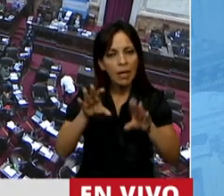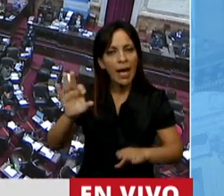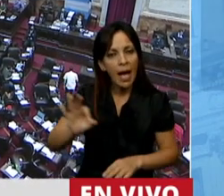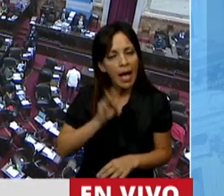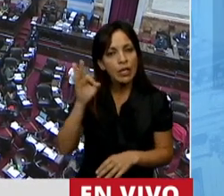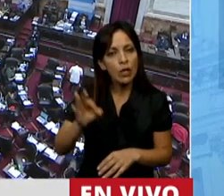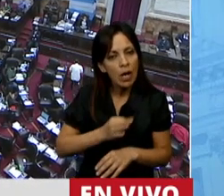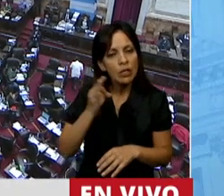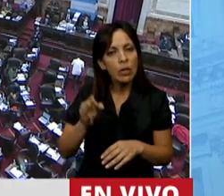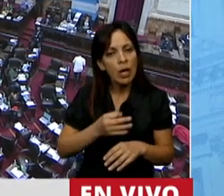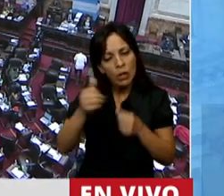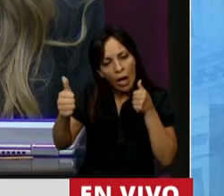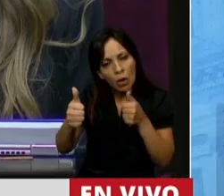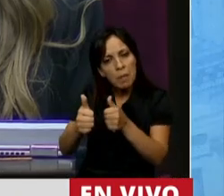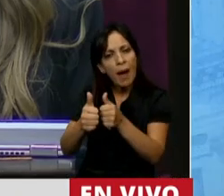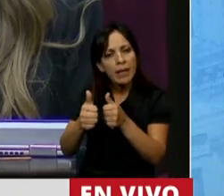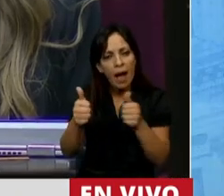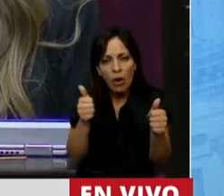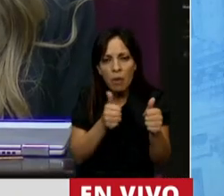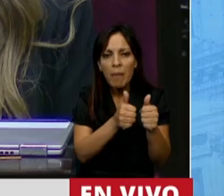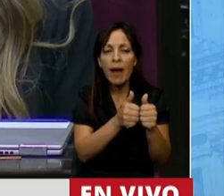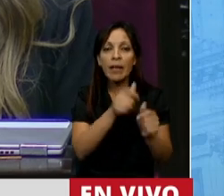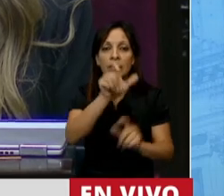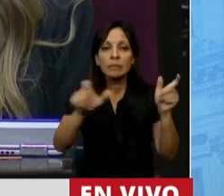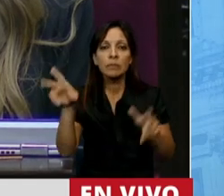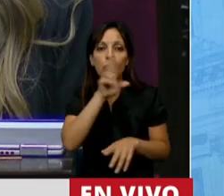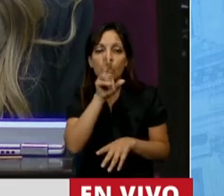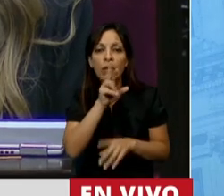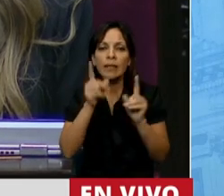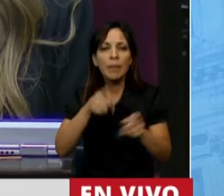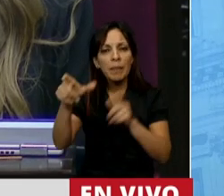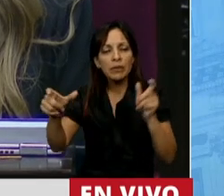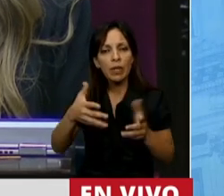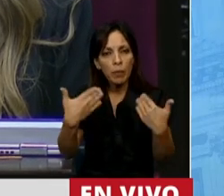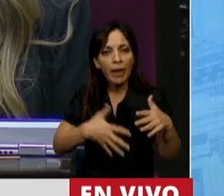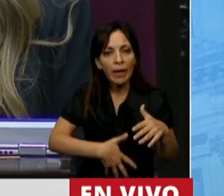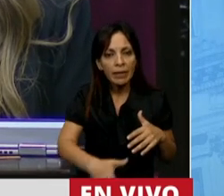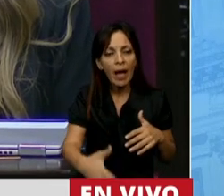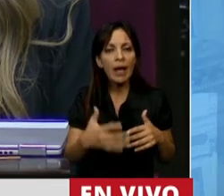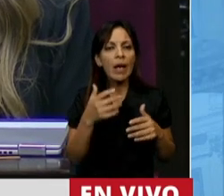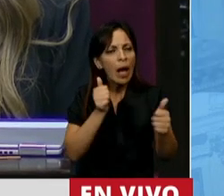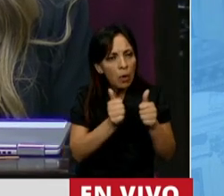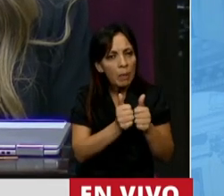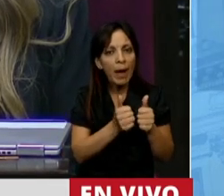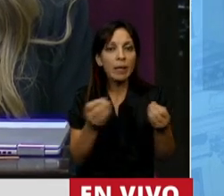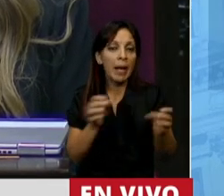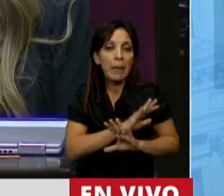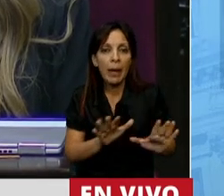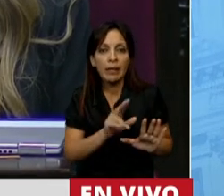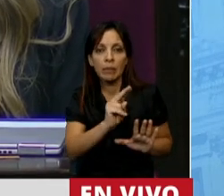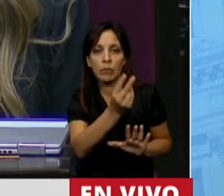de acompañar y siguen acompañando a las mujeres y a las personas con capacidad de gestar para tratar de evitar que se nos sigan